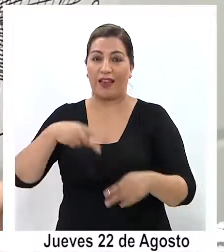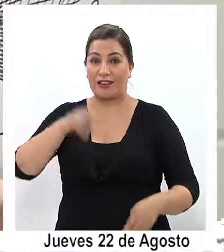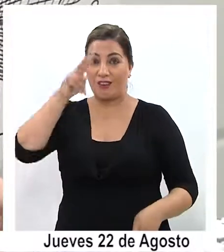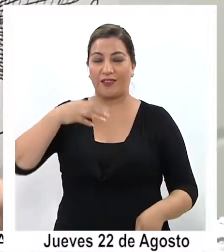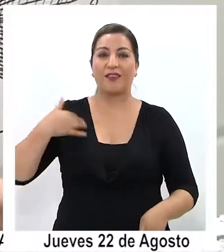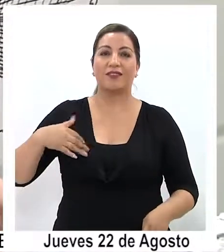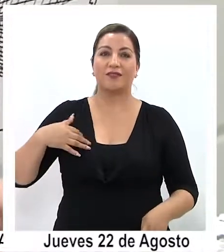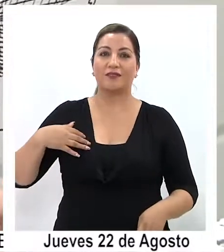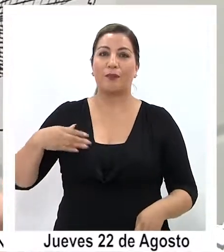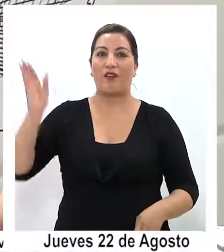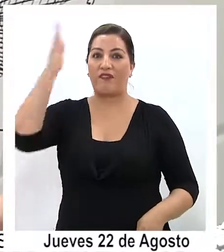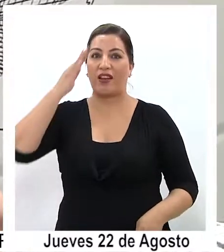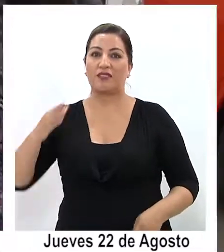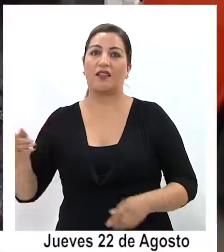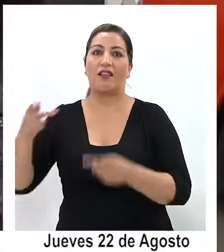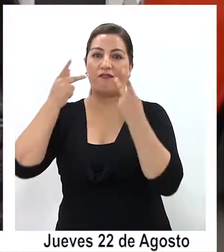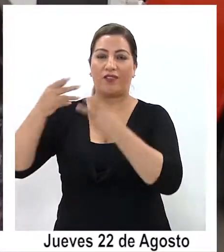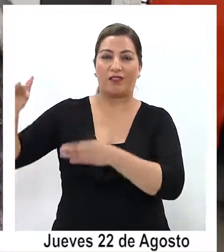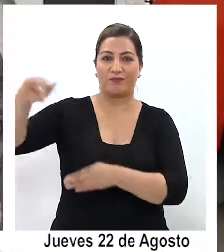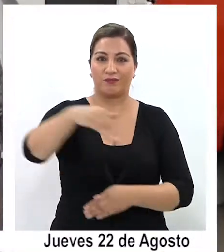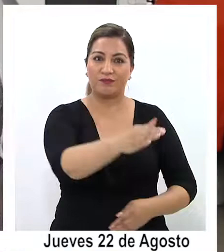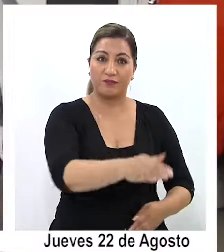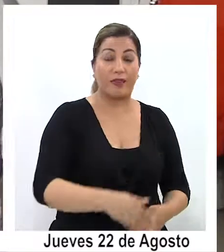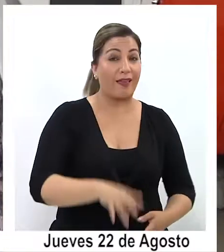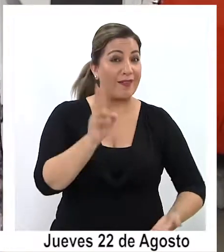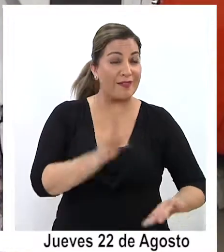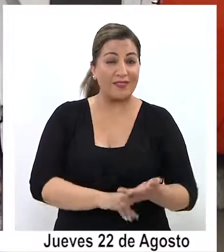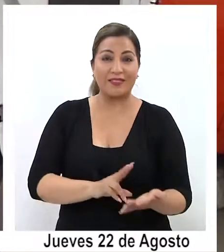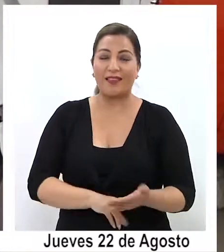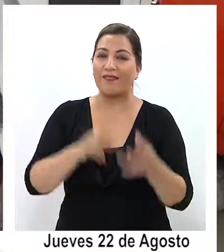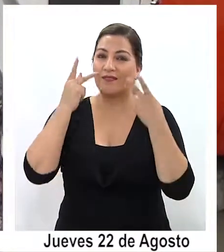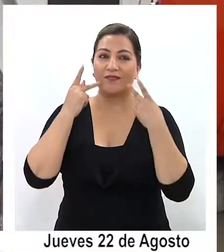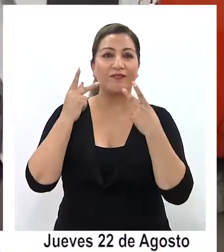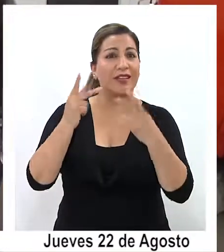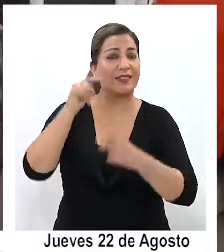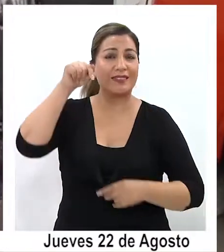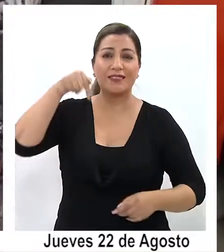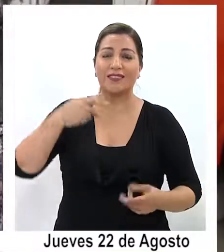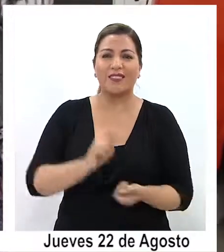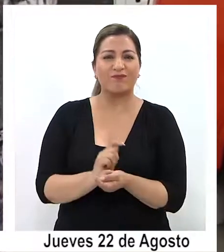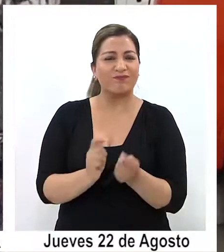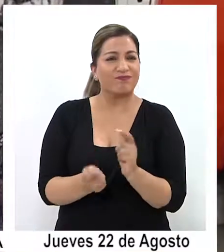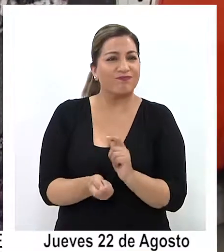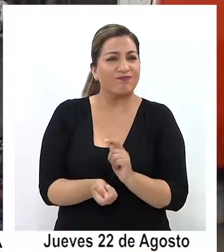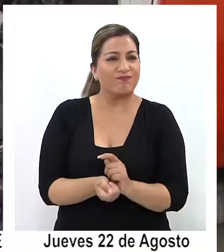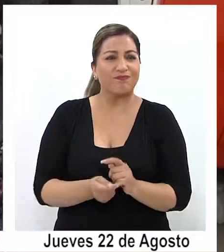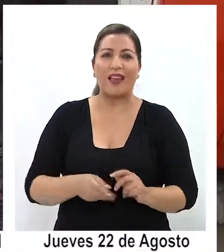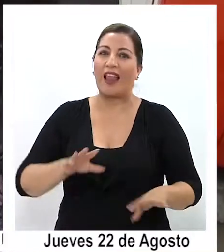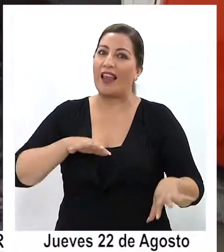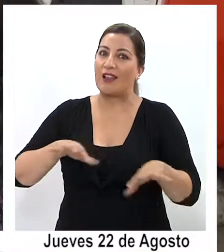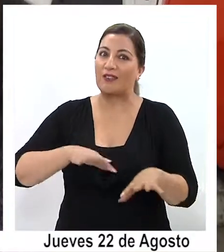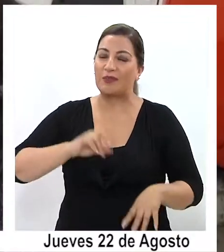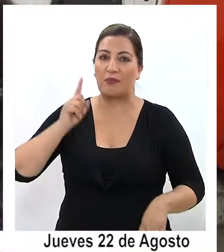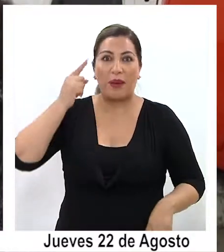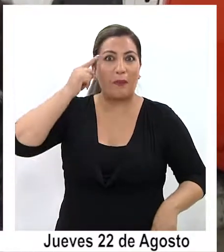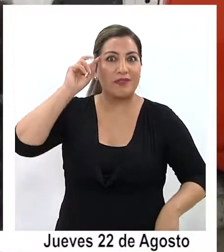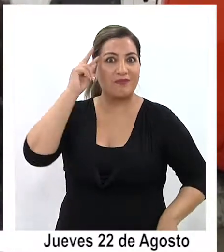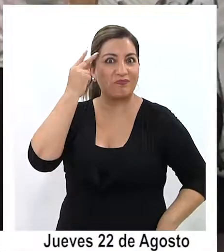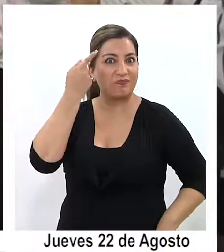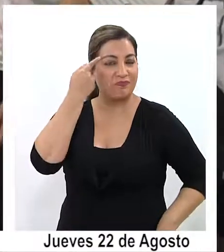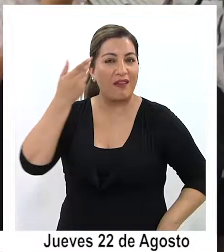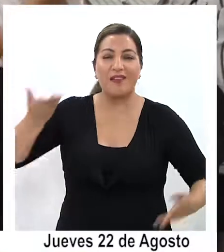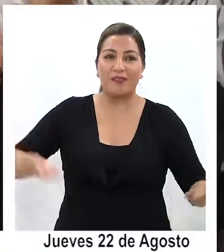argentino y salir por Brasil esta vez. Indudablemente viajar de esta forma transforma las prioridades y el pensamiento